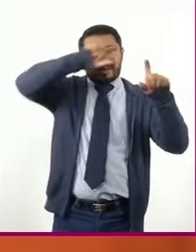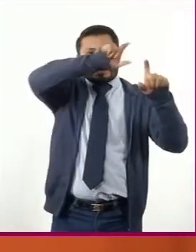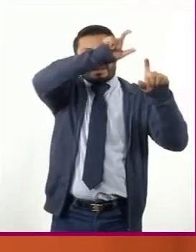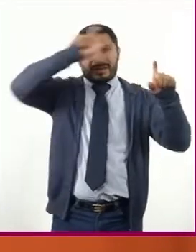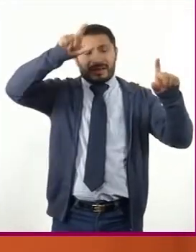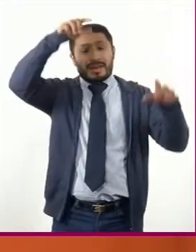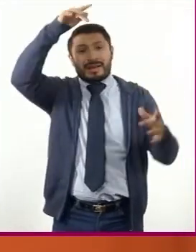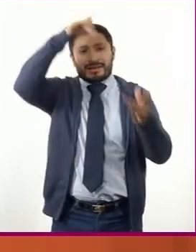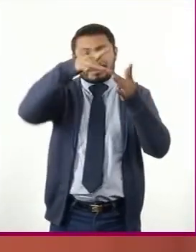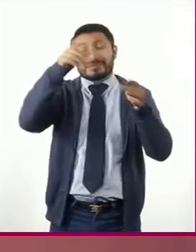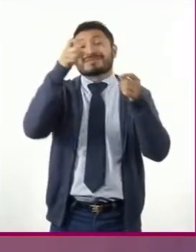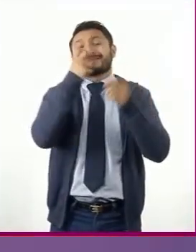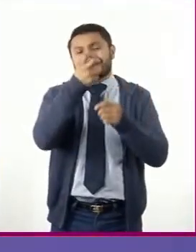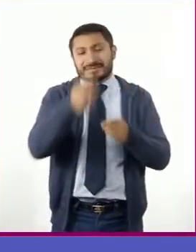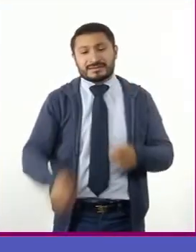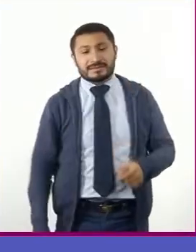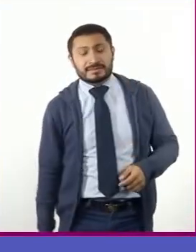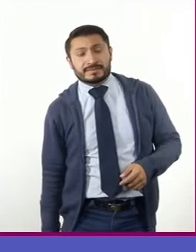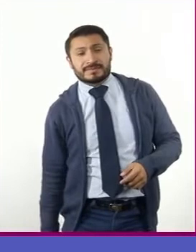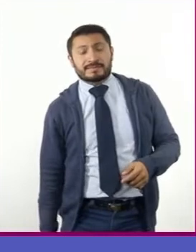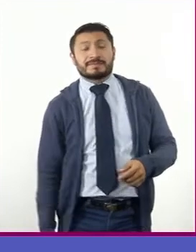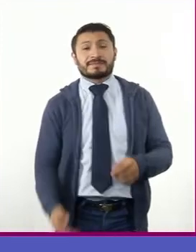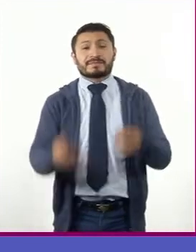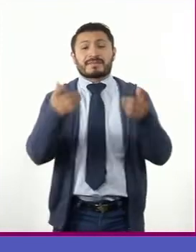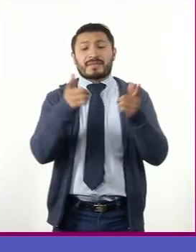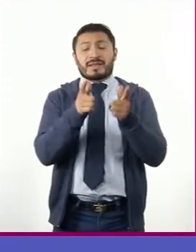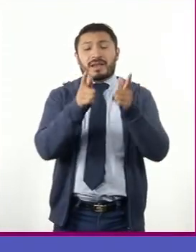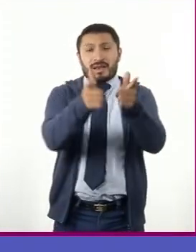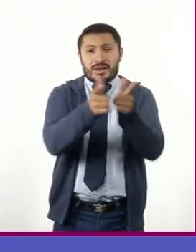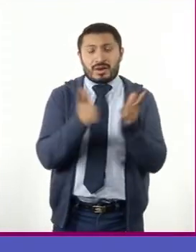lo que nos mencionó. Grupos sociales, :